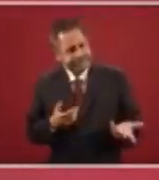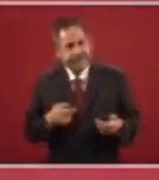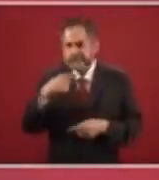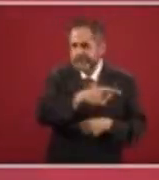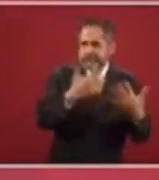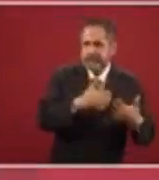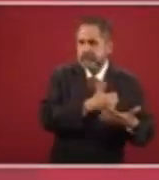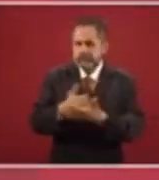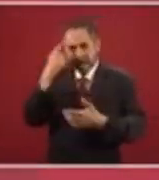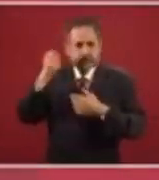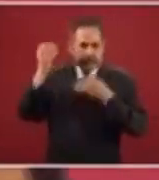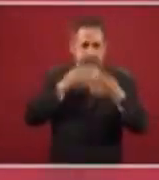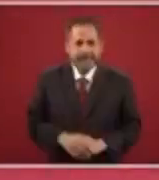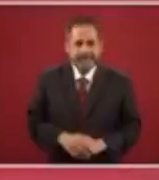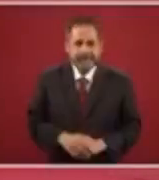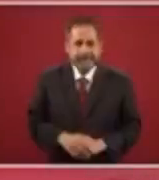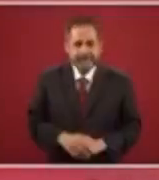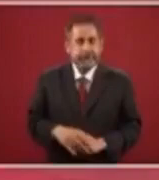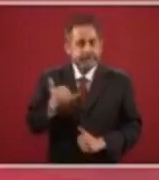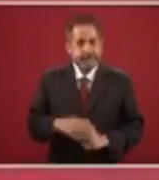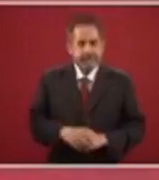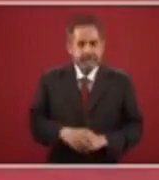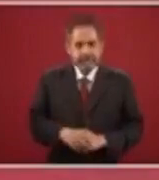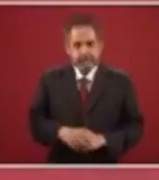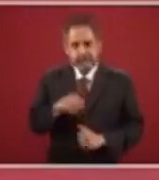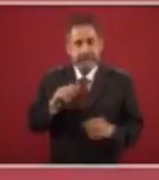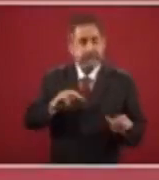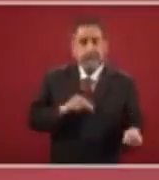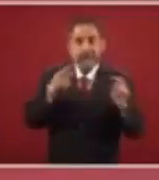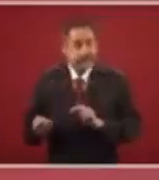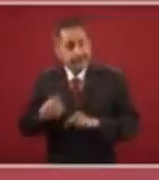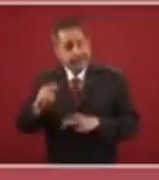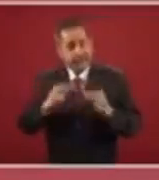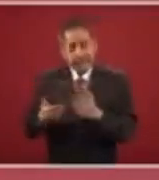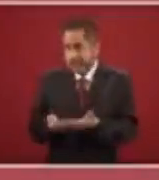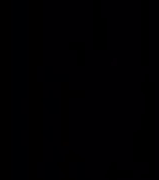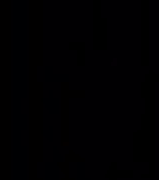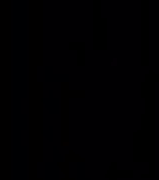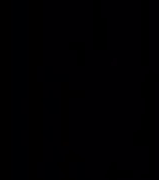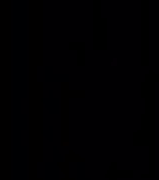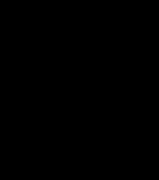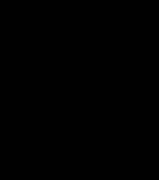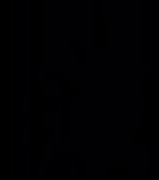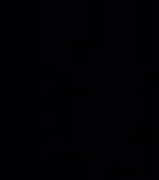en la campaña del gobierno del cambio. Y fue exactamente lo opuesto a lo que ahora está pasando.